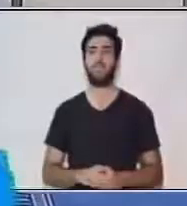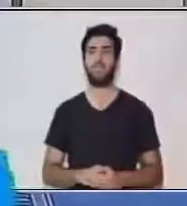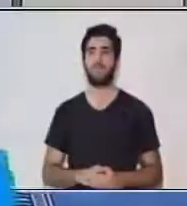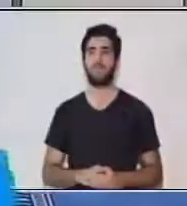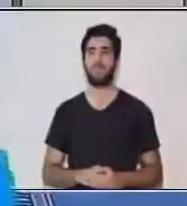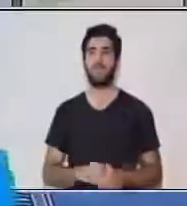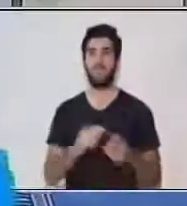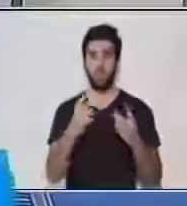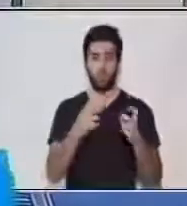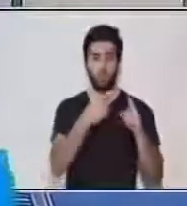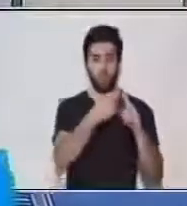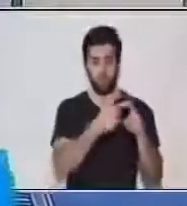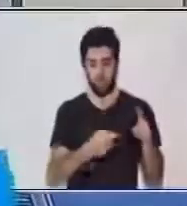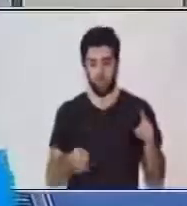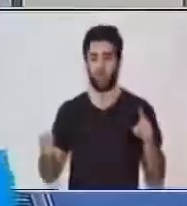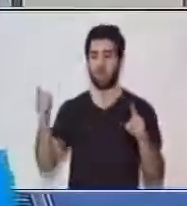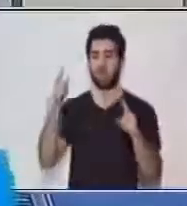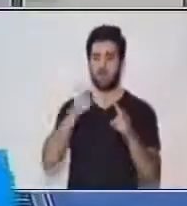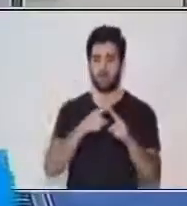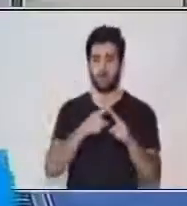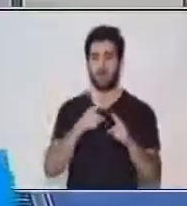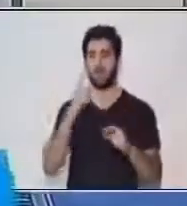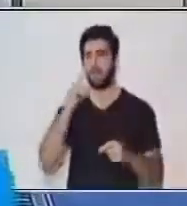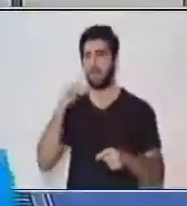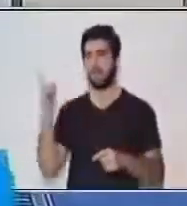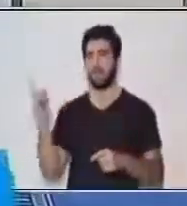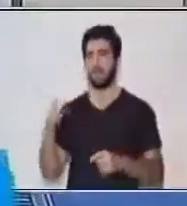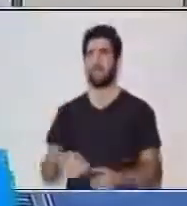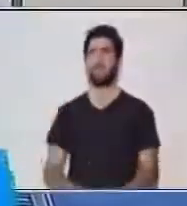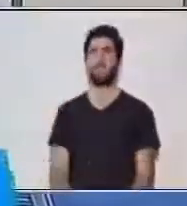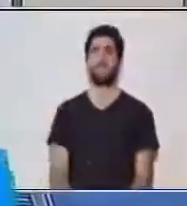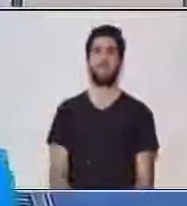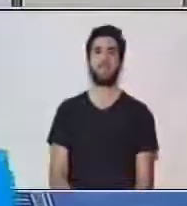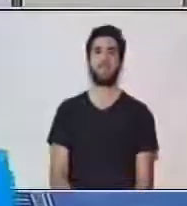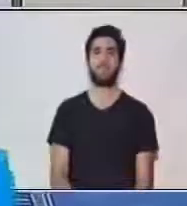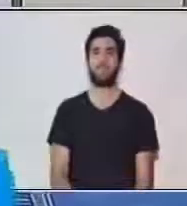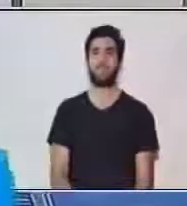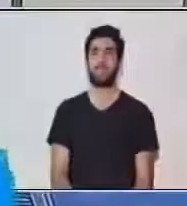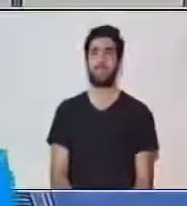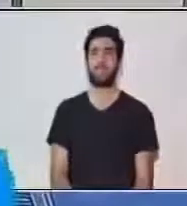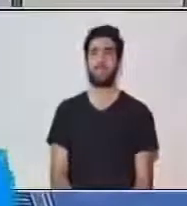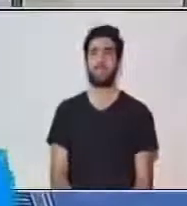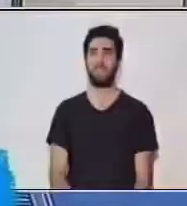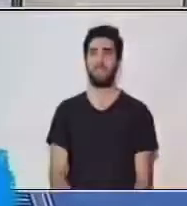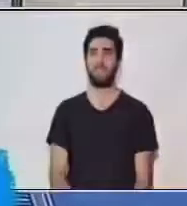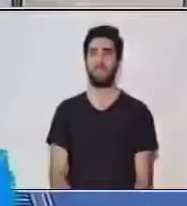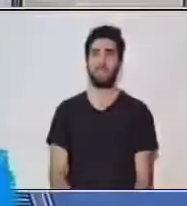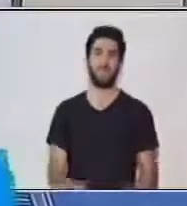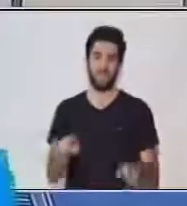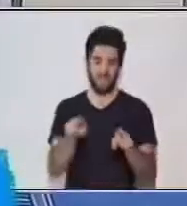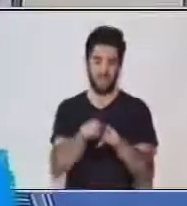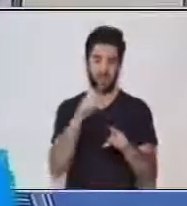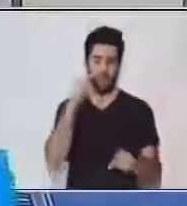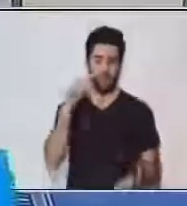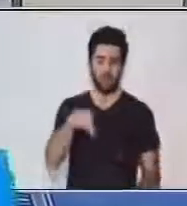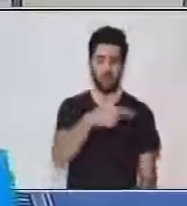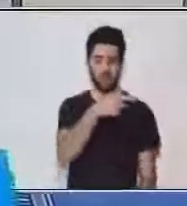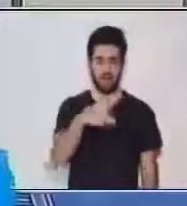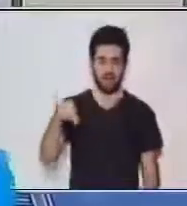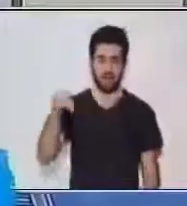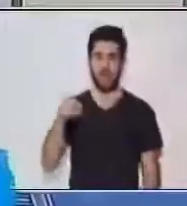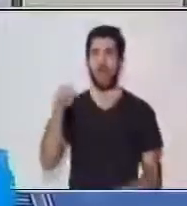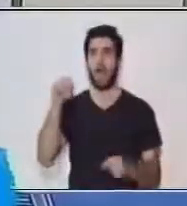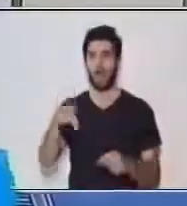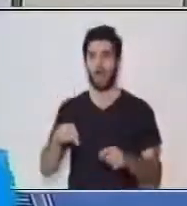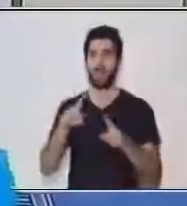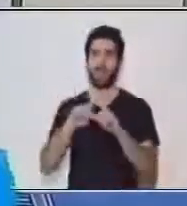Y regresa al punto de equilibrio, ¿sí? Tal y como lo hacía también el péndulo, solo que ahora lo estamos